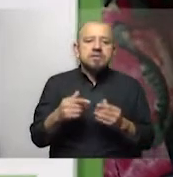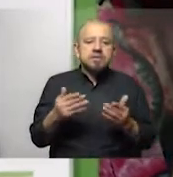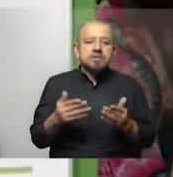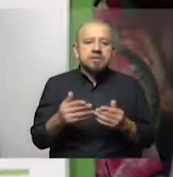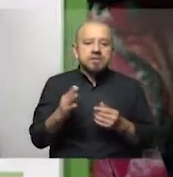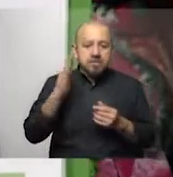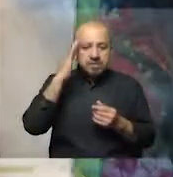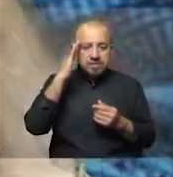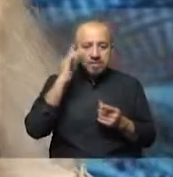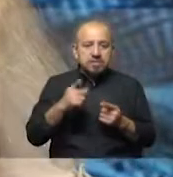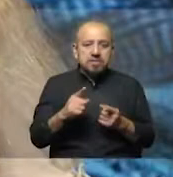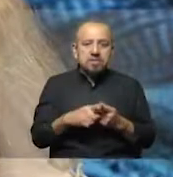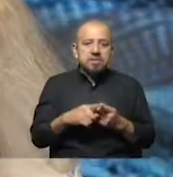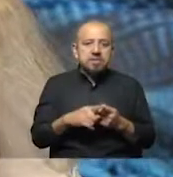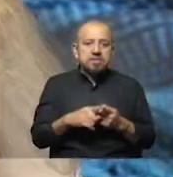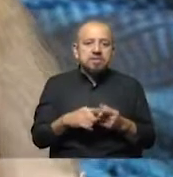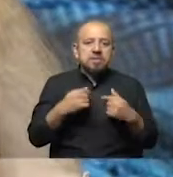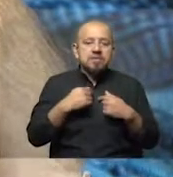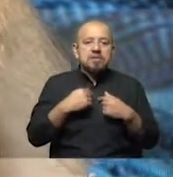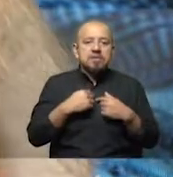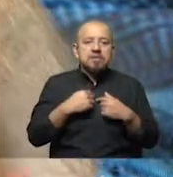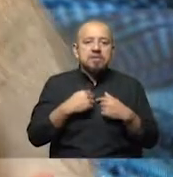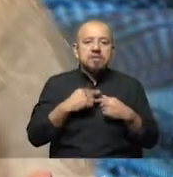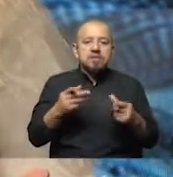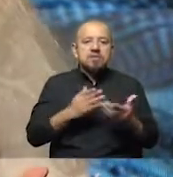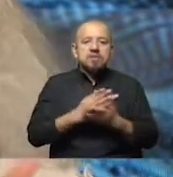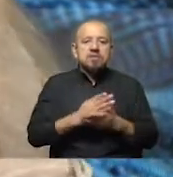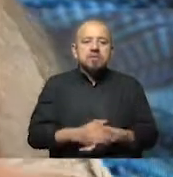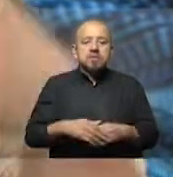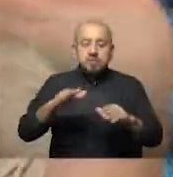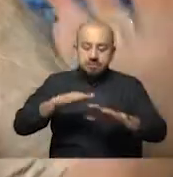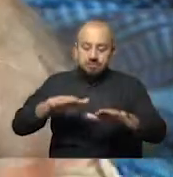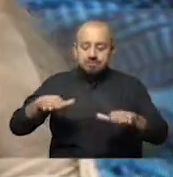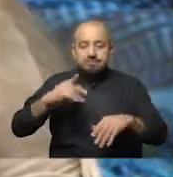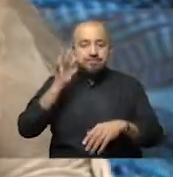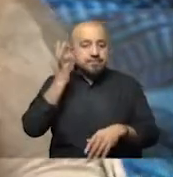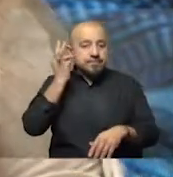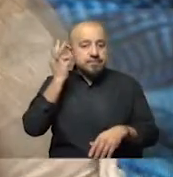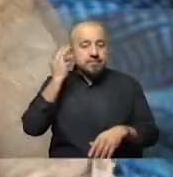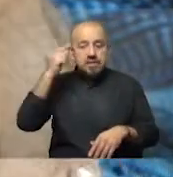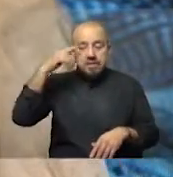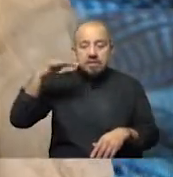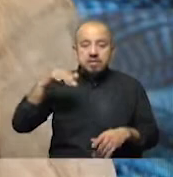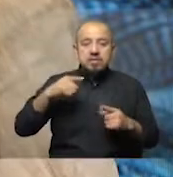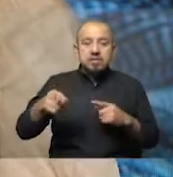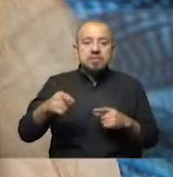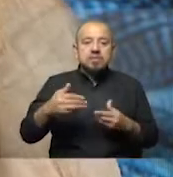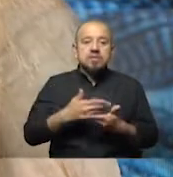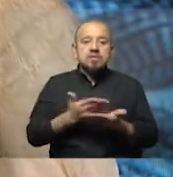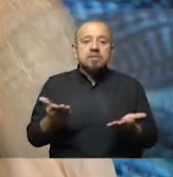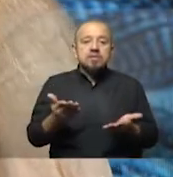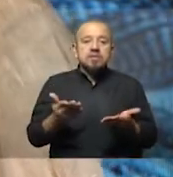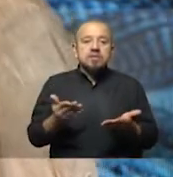porque impresionante Yo viví toda mi vida en el Jardín Botánico de niña adolescente ya me cuenta que ahí me presento